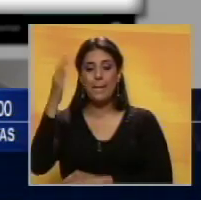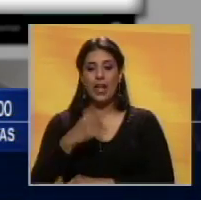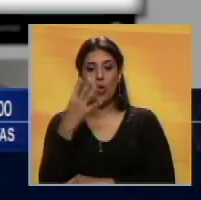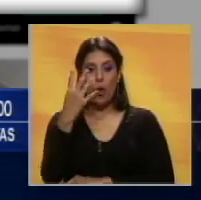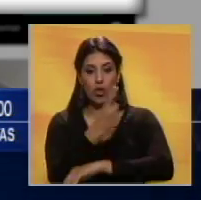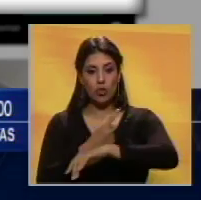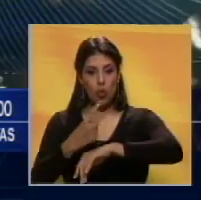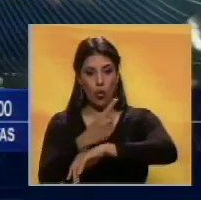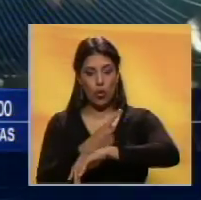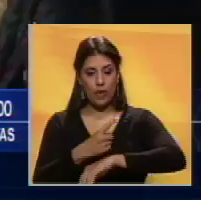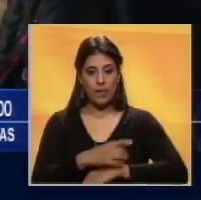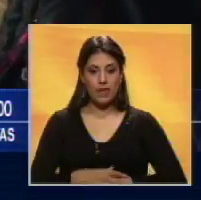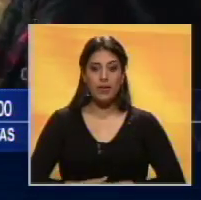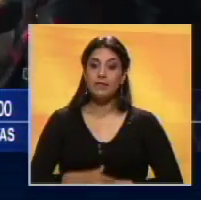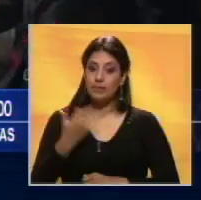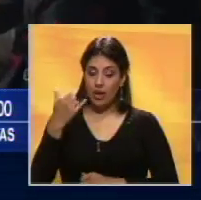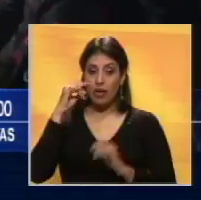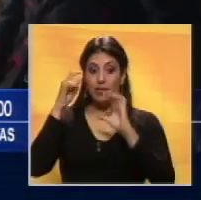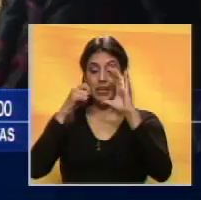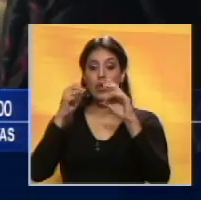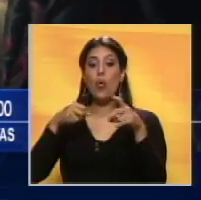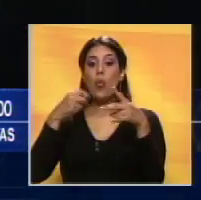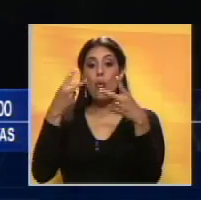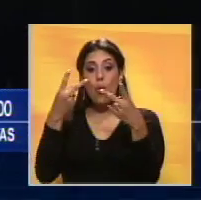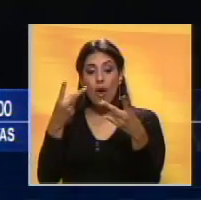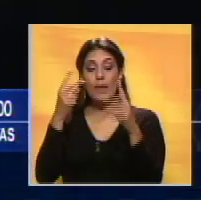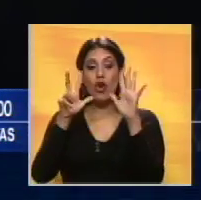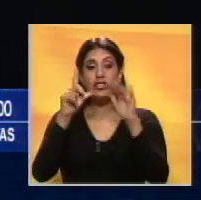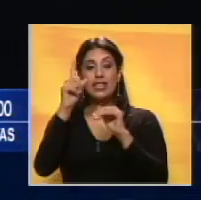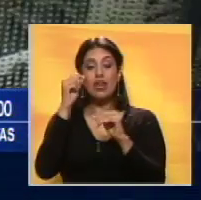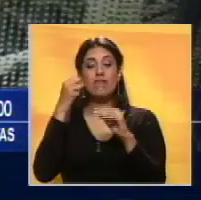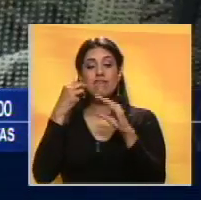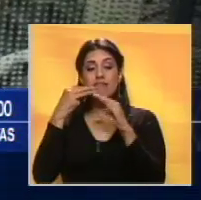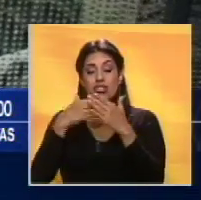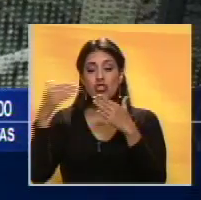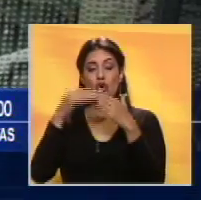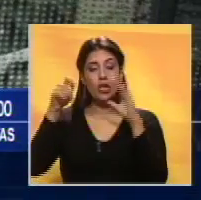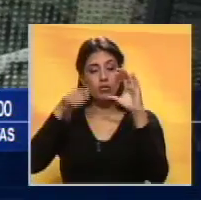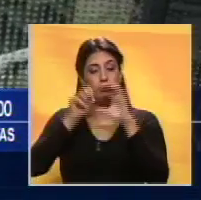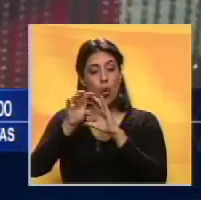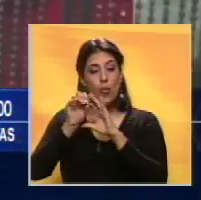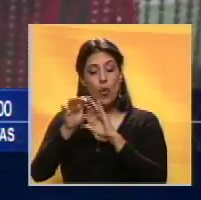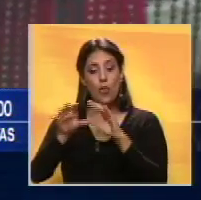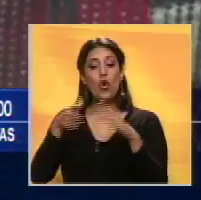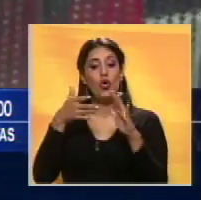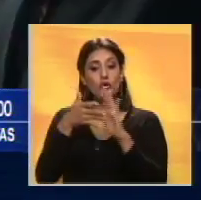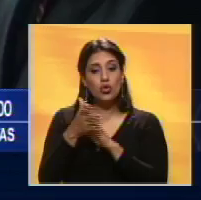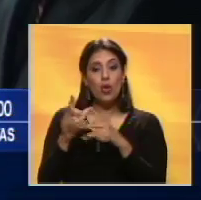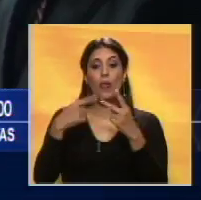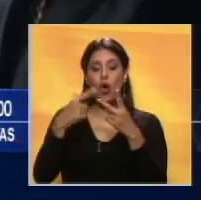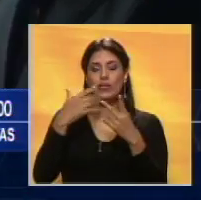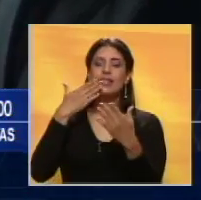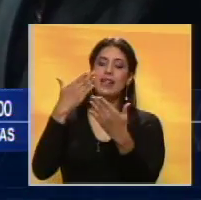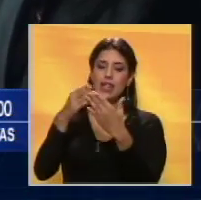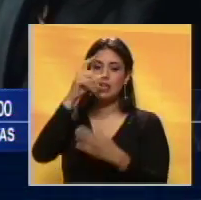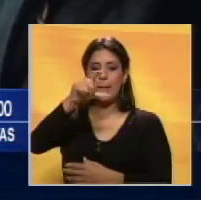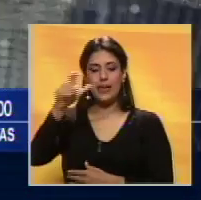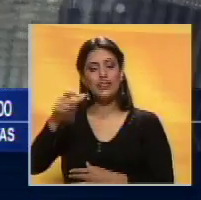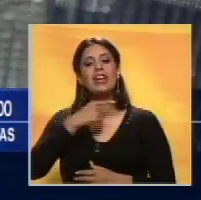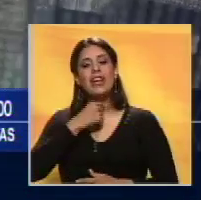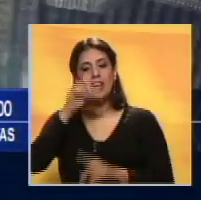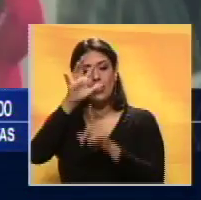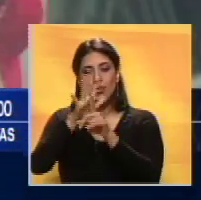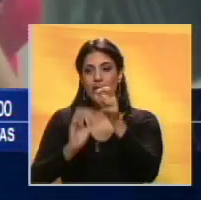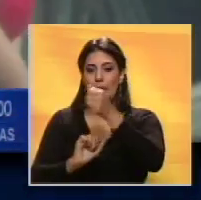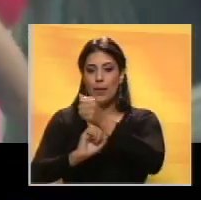24 horas en el mundo. El clip ya cuenta con más de 81 millones de reproducciones en la plataforma Vevo y él agradece a todos sus fanáticos